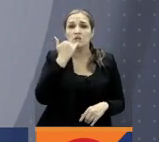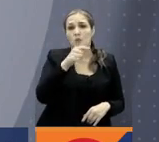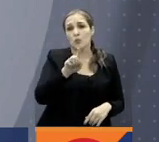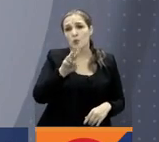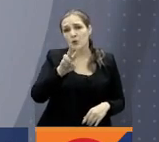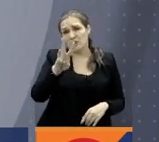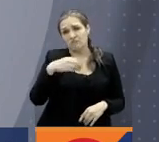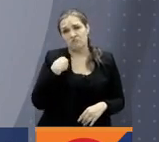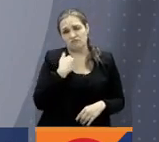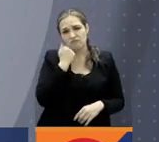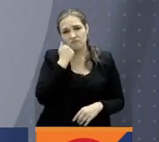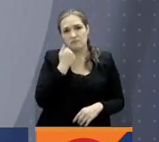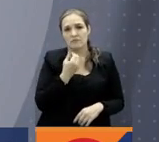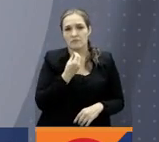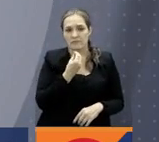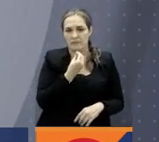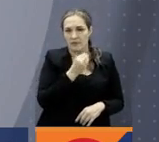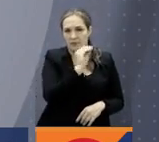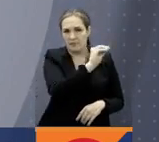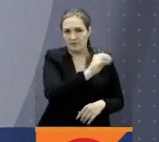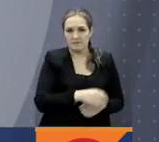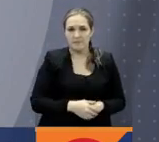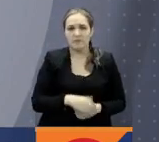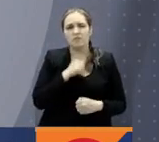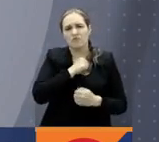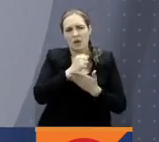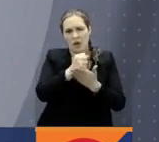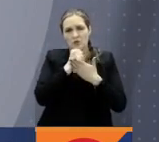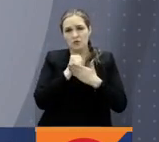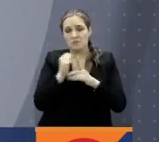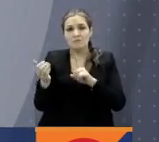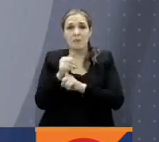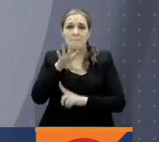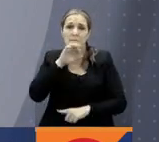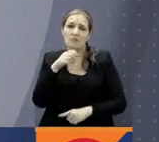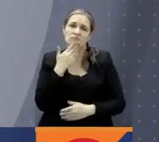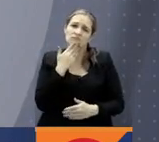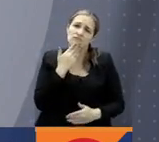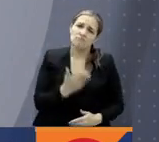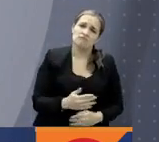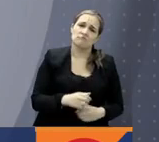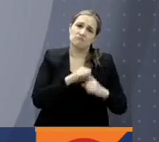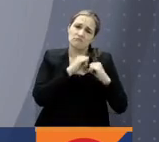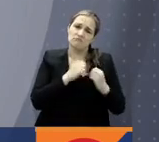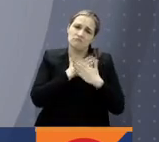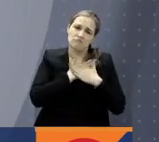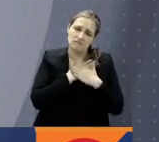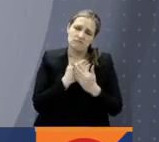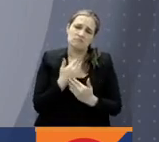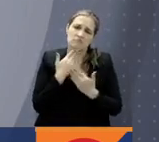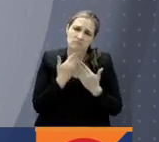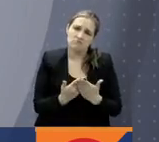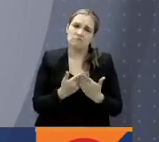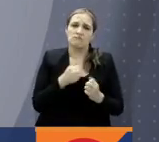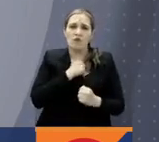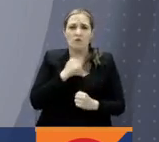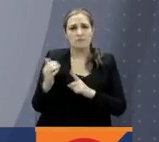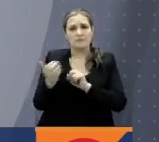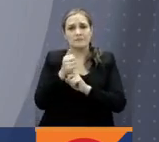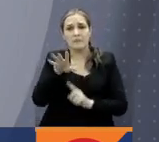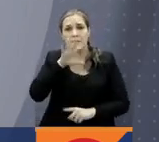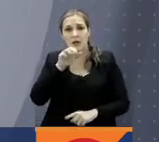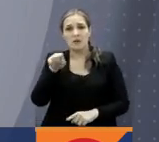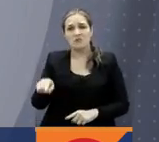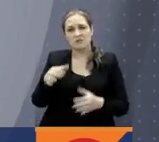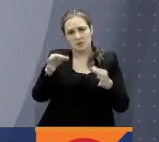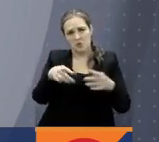123. Por favor, ayúdenos a encontrar a Gasper, se lo vamos a agradecer con todo nuestro corazón y estamos seguros que